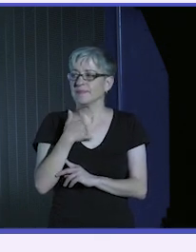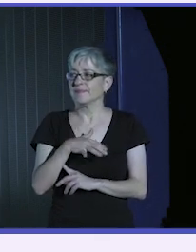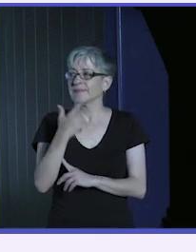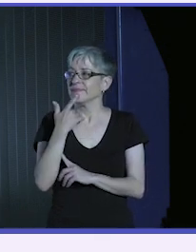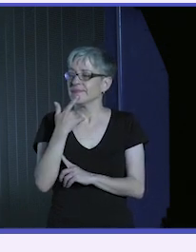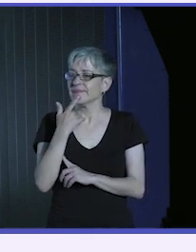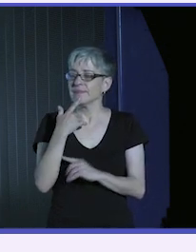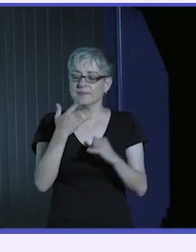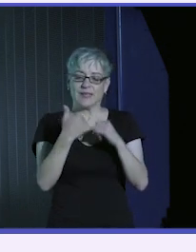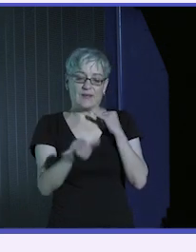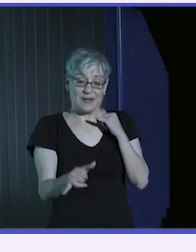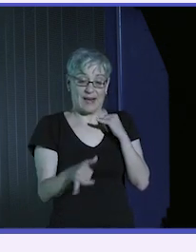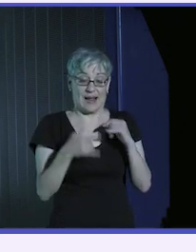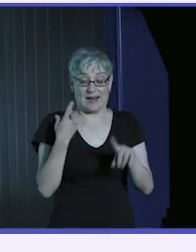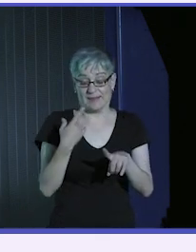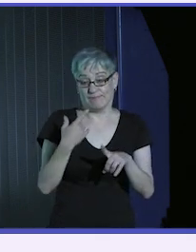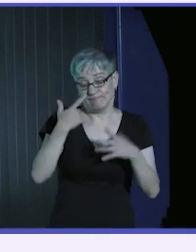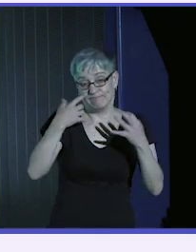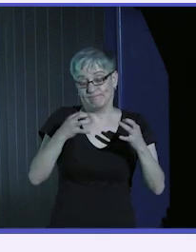al final este caso de uso